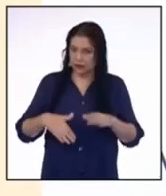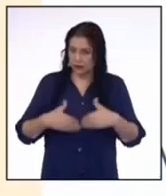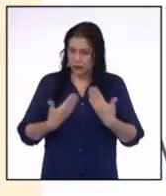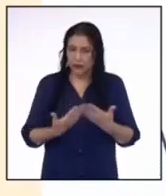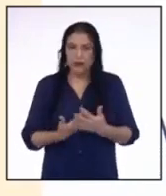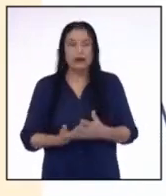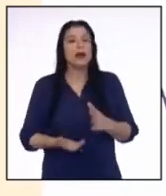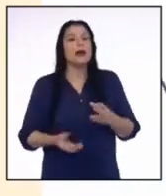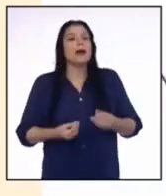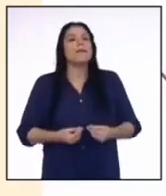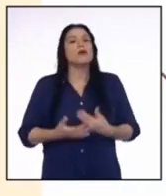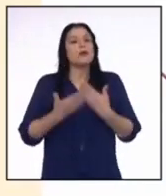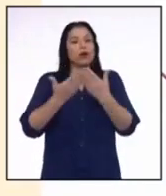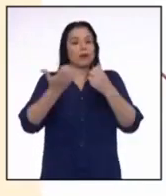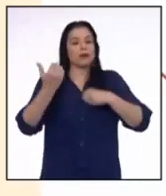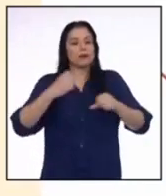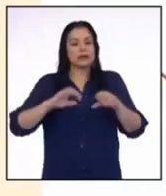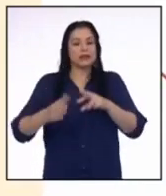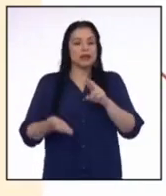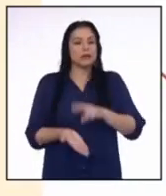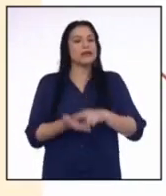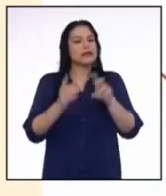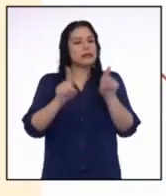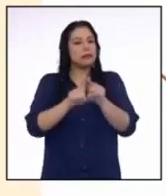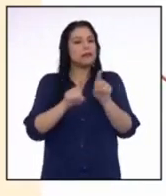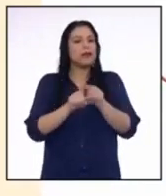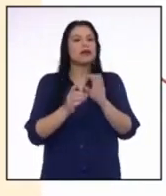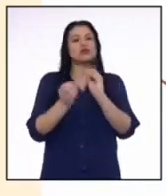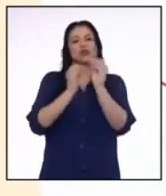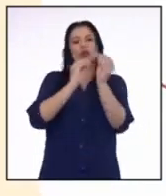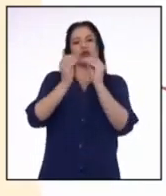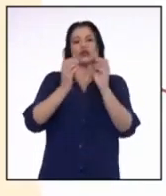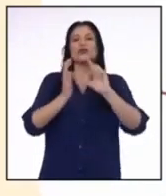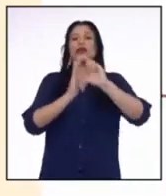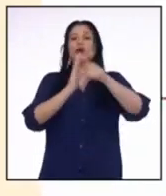Proponemos acciones de rehabilitación y reconstrucción.